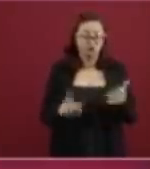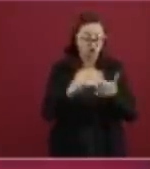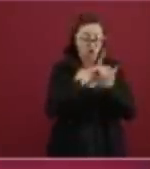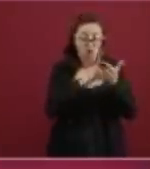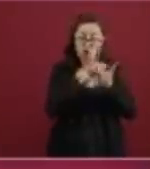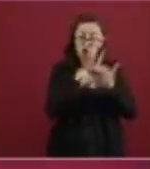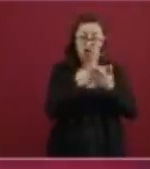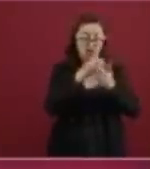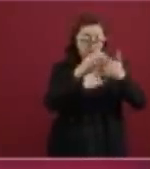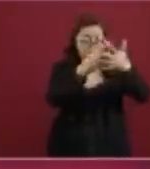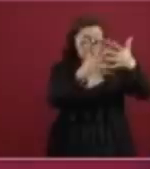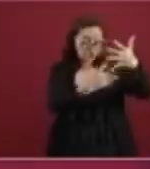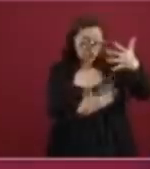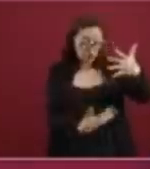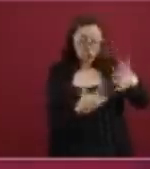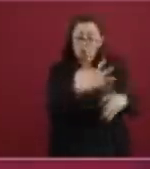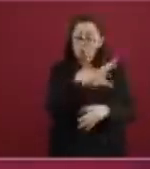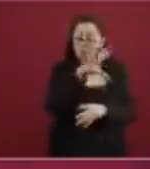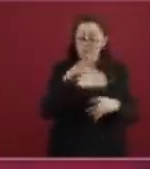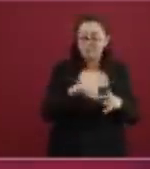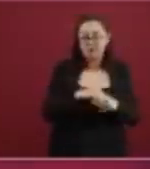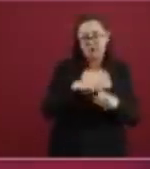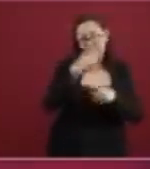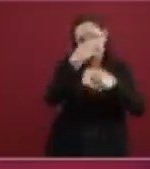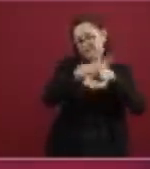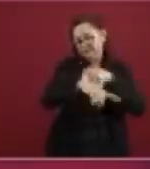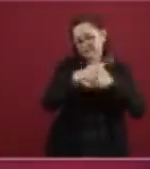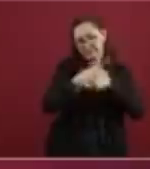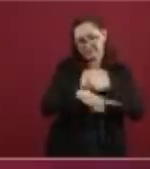dañinas, pero hay ahora